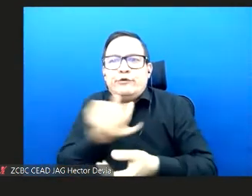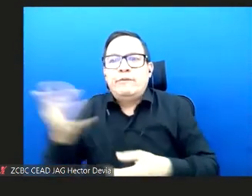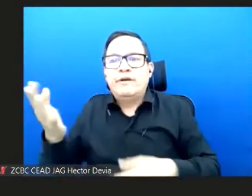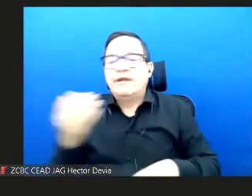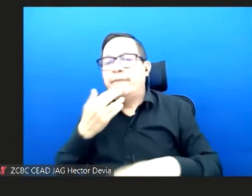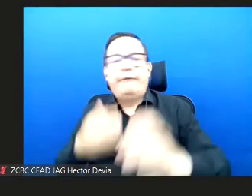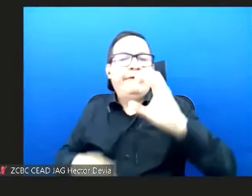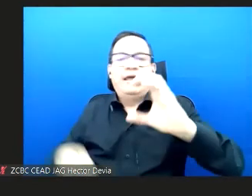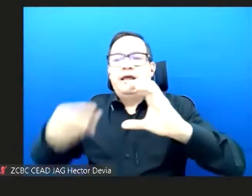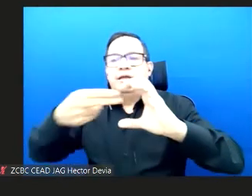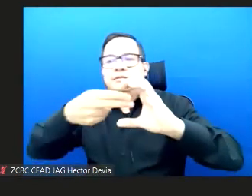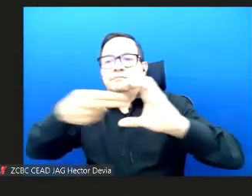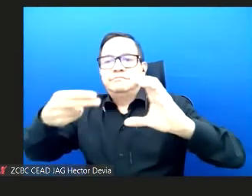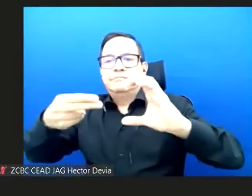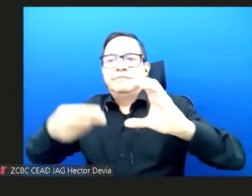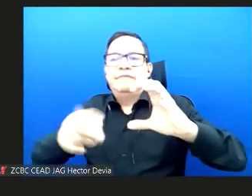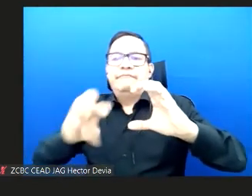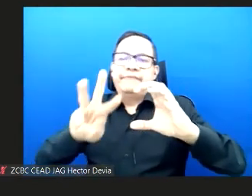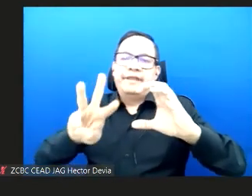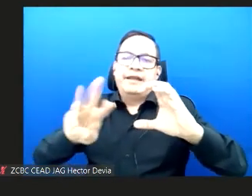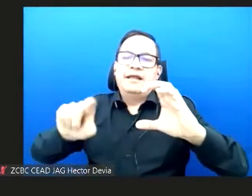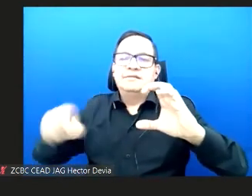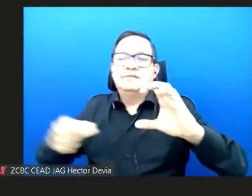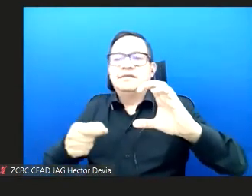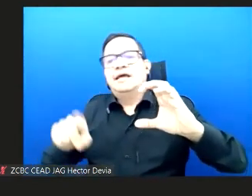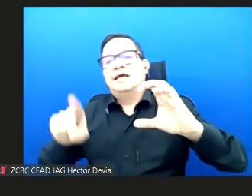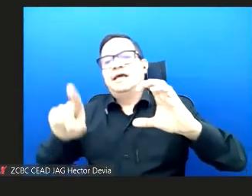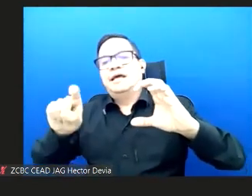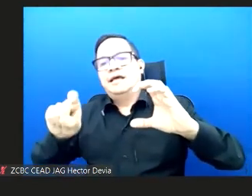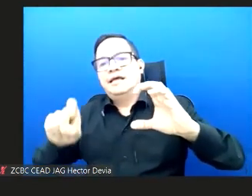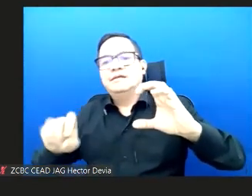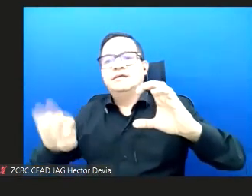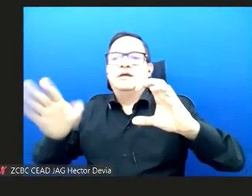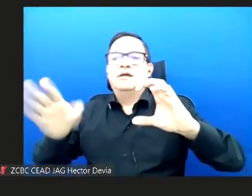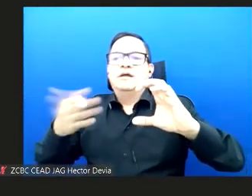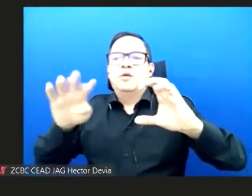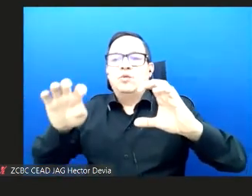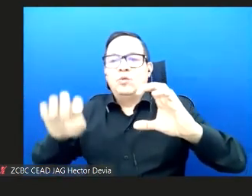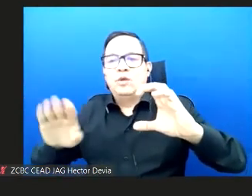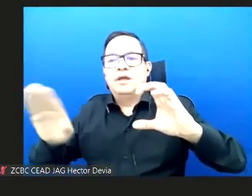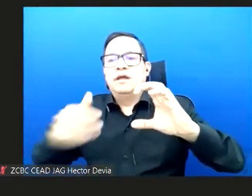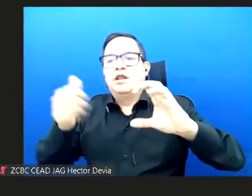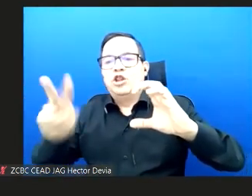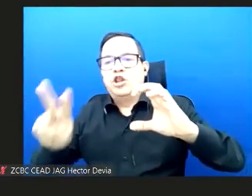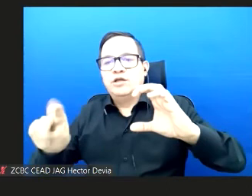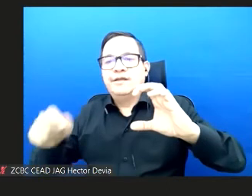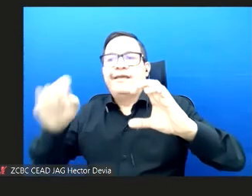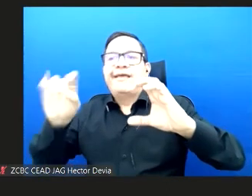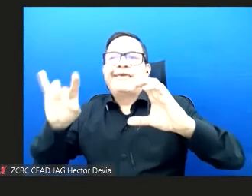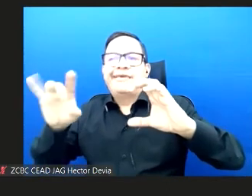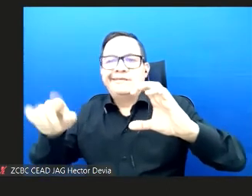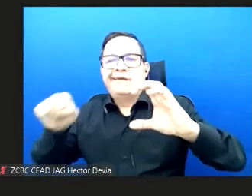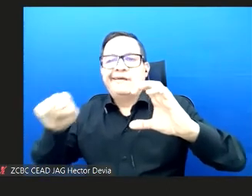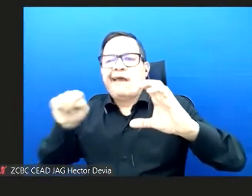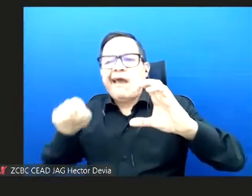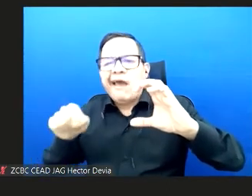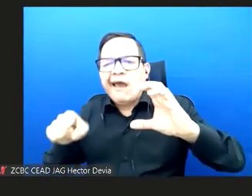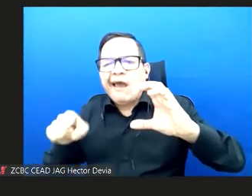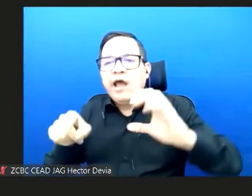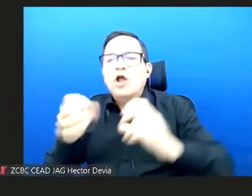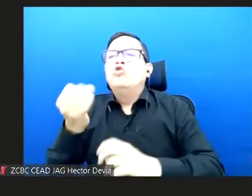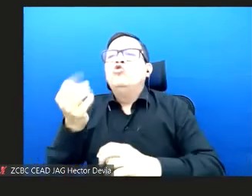natural. Y bueno, tenemos el conjunto C, que es igual a 3, 6, 9, 12, 15, que son los números